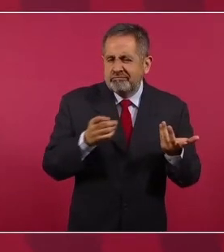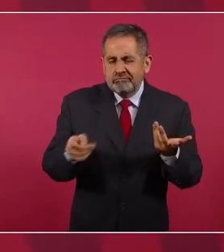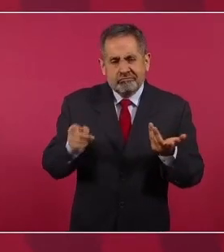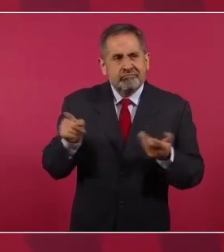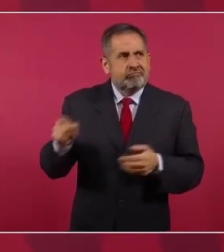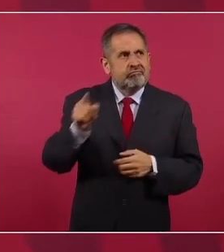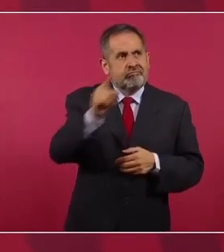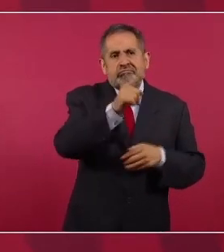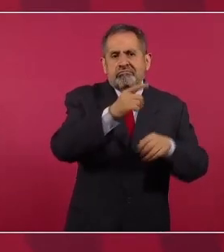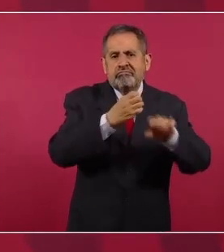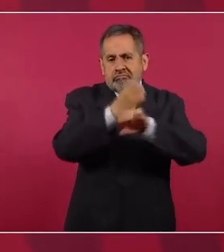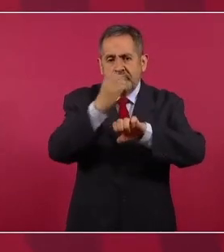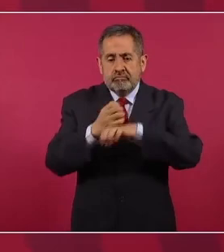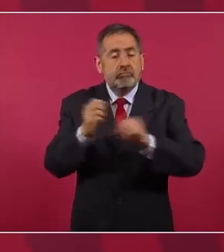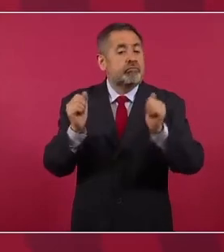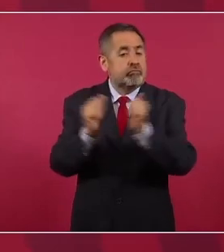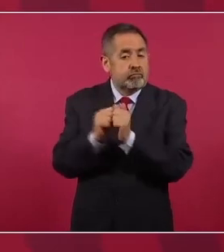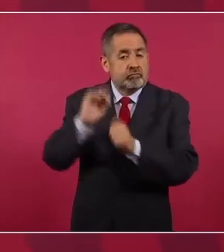las autoridades federales.